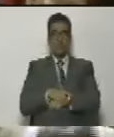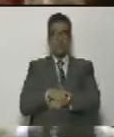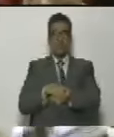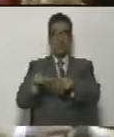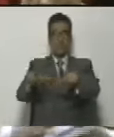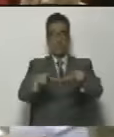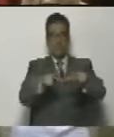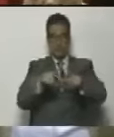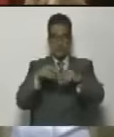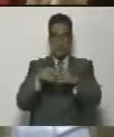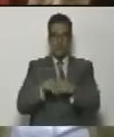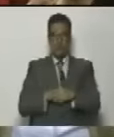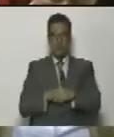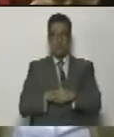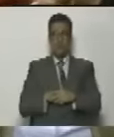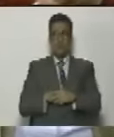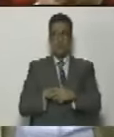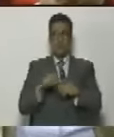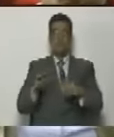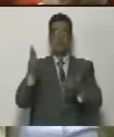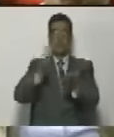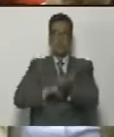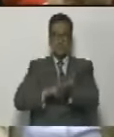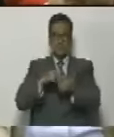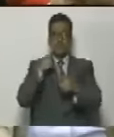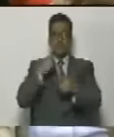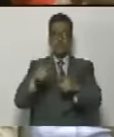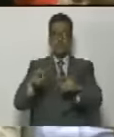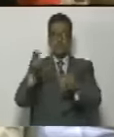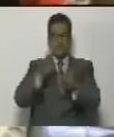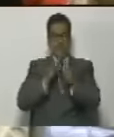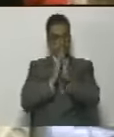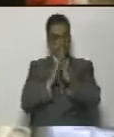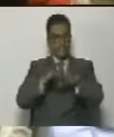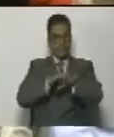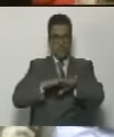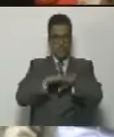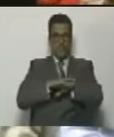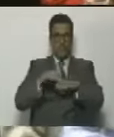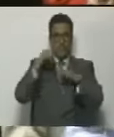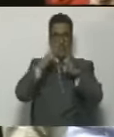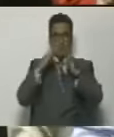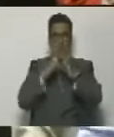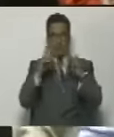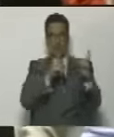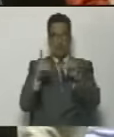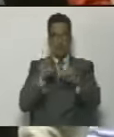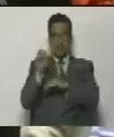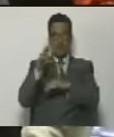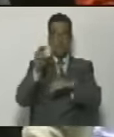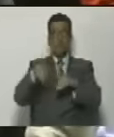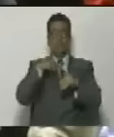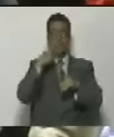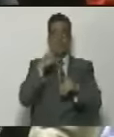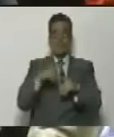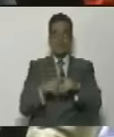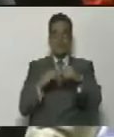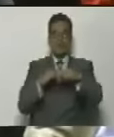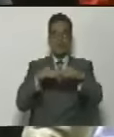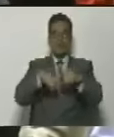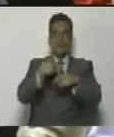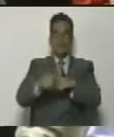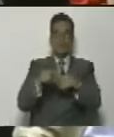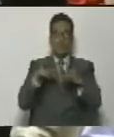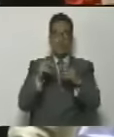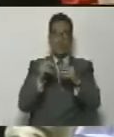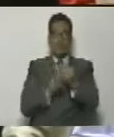donde es, y lo repito, disculpe que sea reiterativo, la casa del diálogo político no es extramuros,